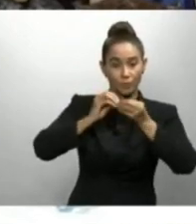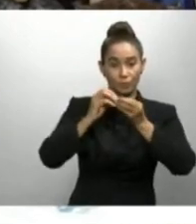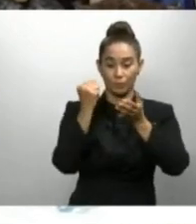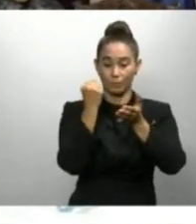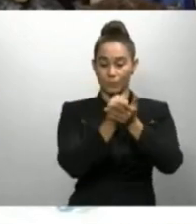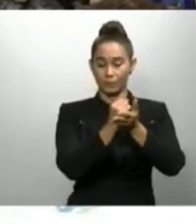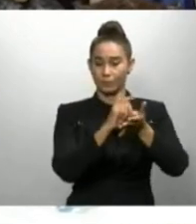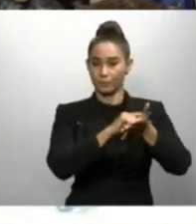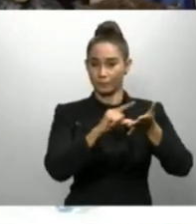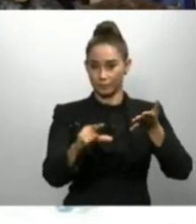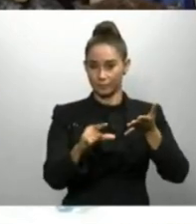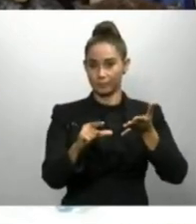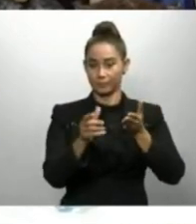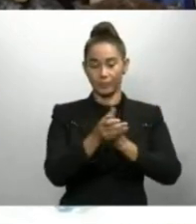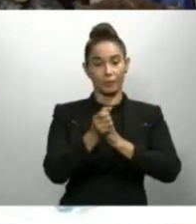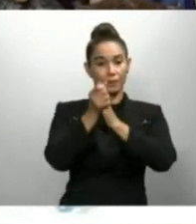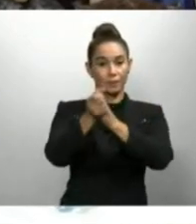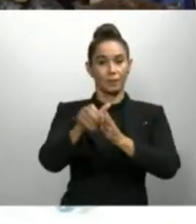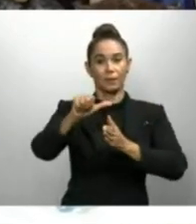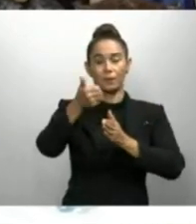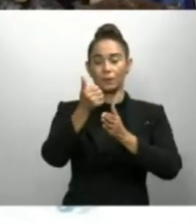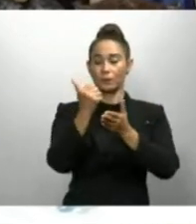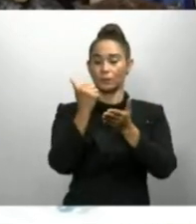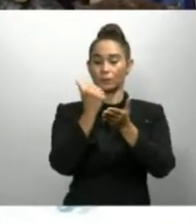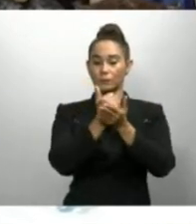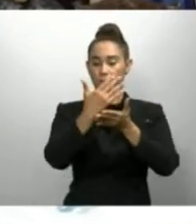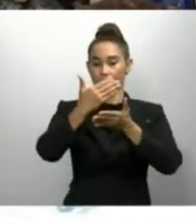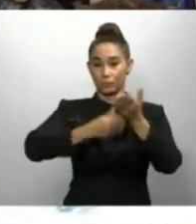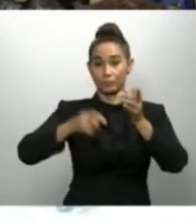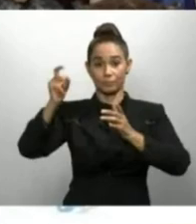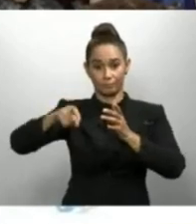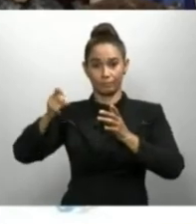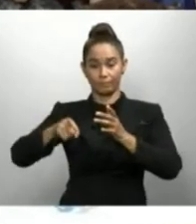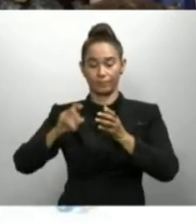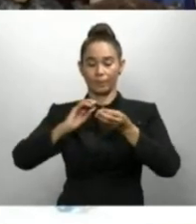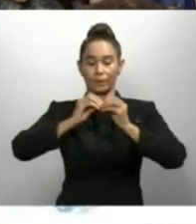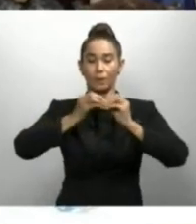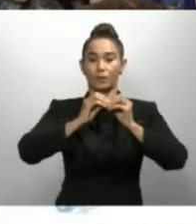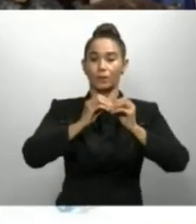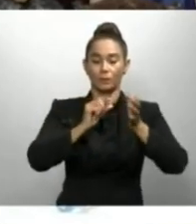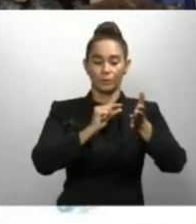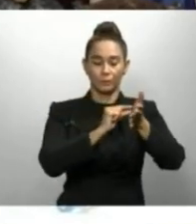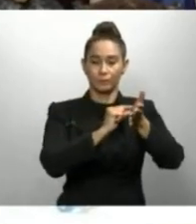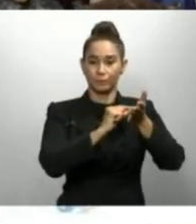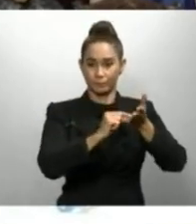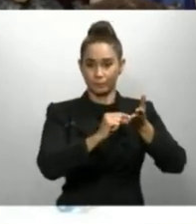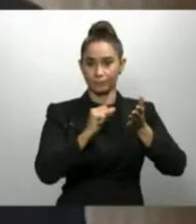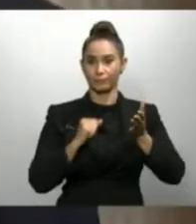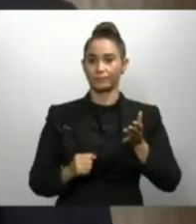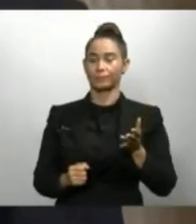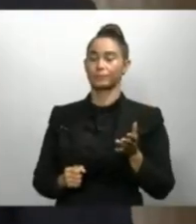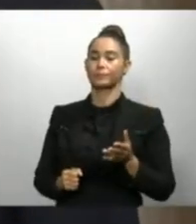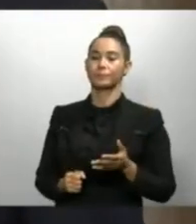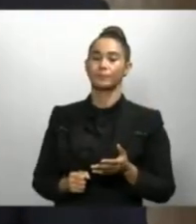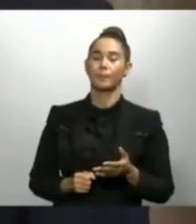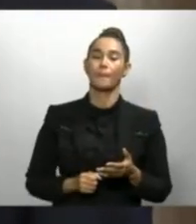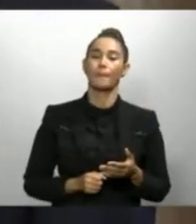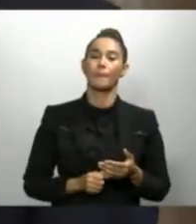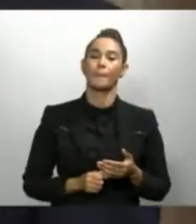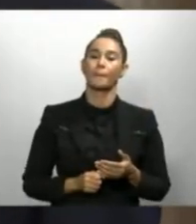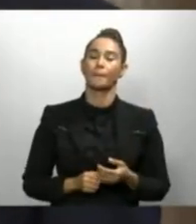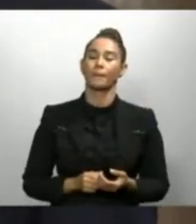factura, guía u otro documento que corresponda y número de serie cuando corresponda. Los